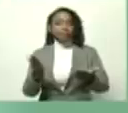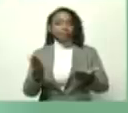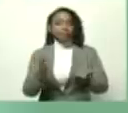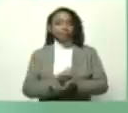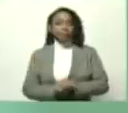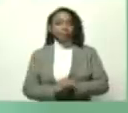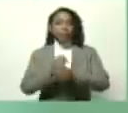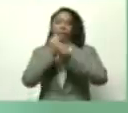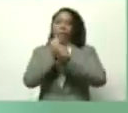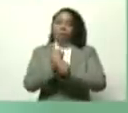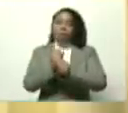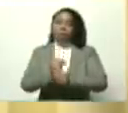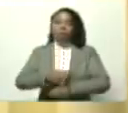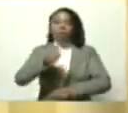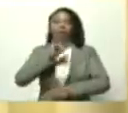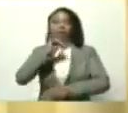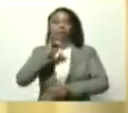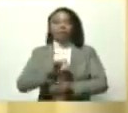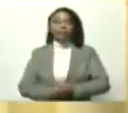Esperemos las noticias.